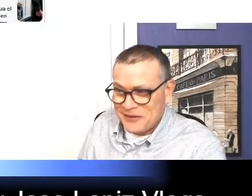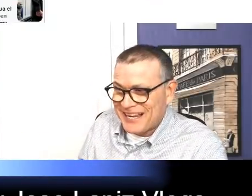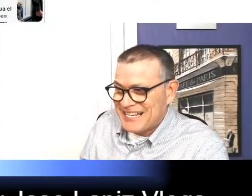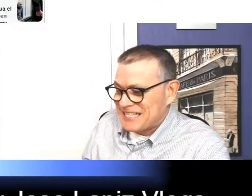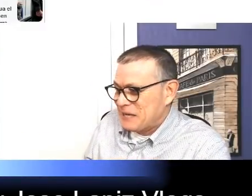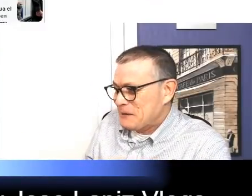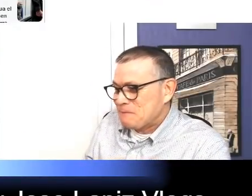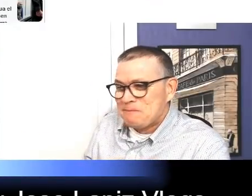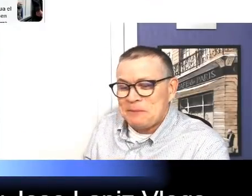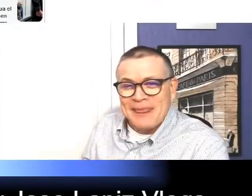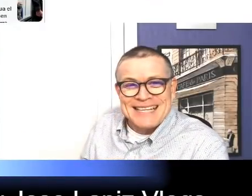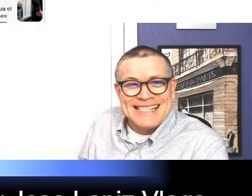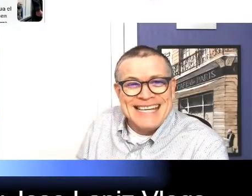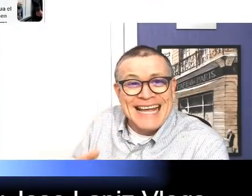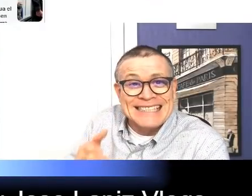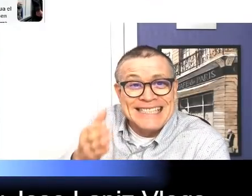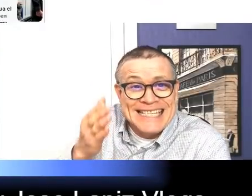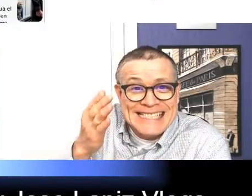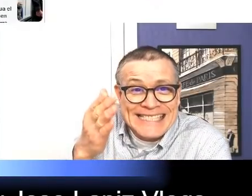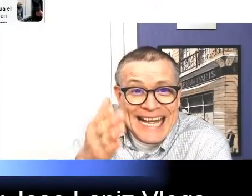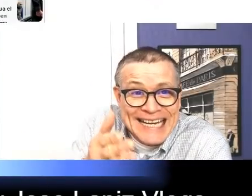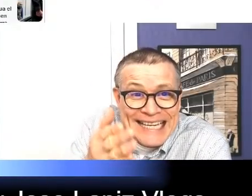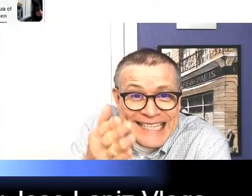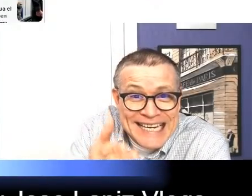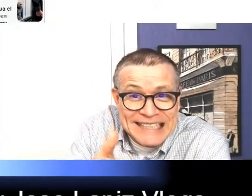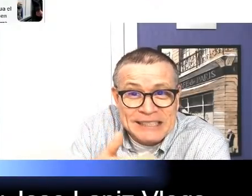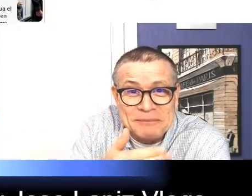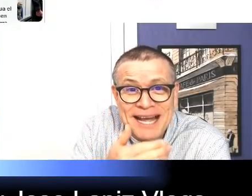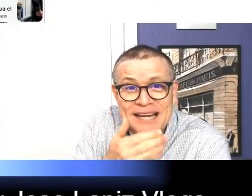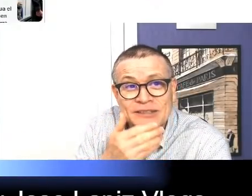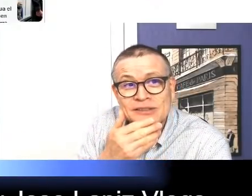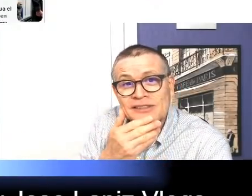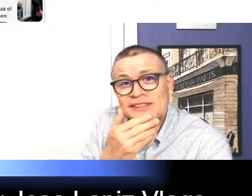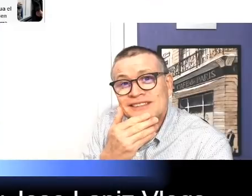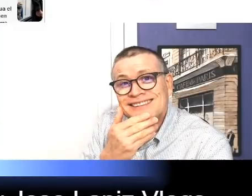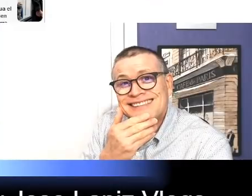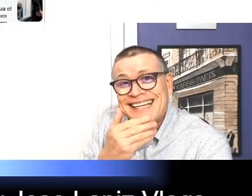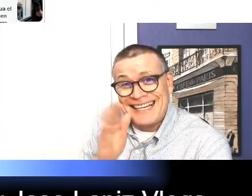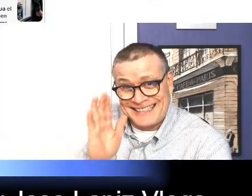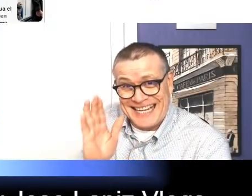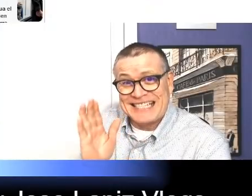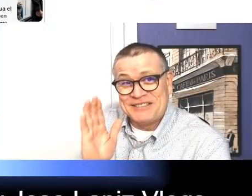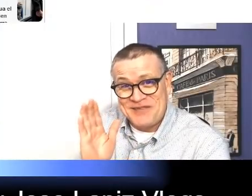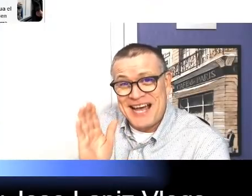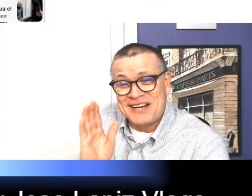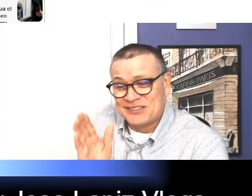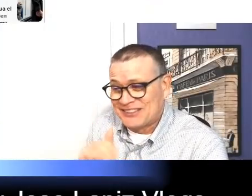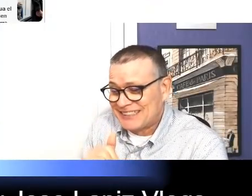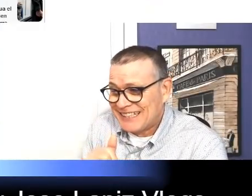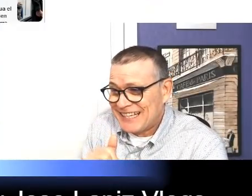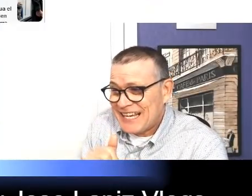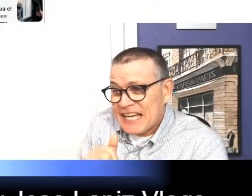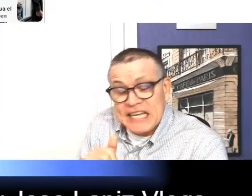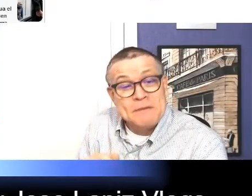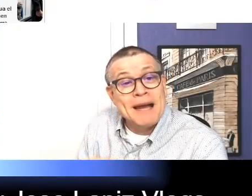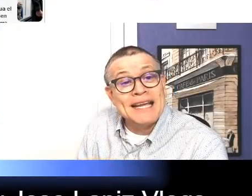fíjense si así están entre hermanos entre hermanos